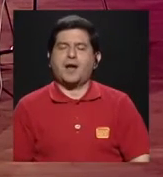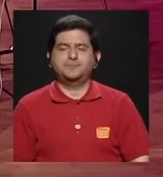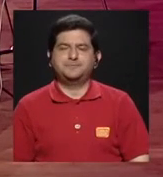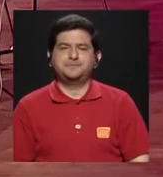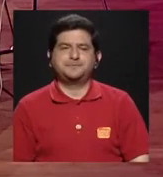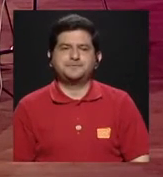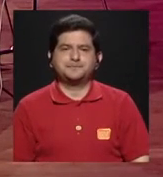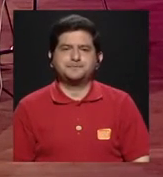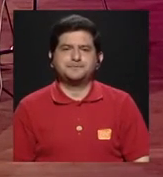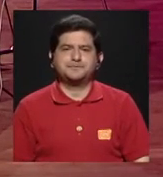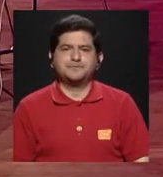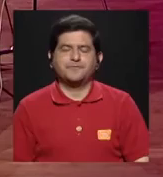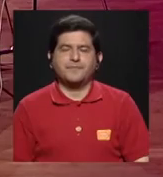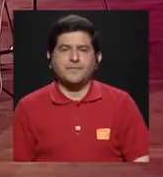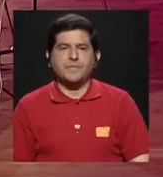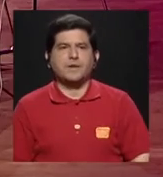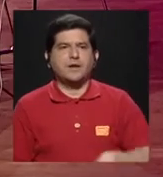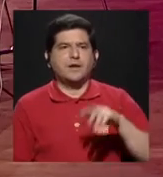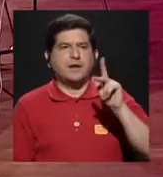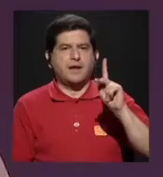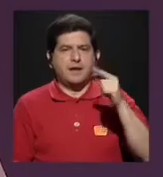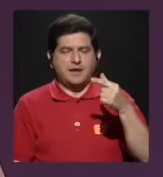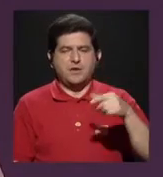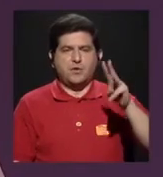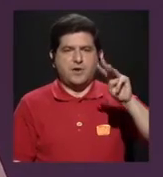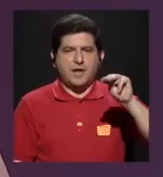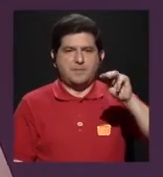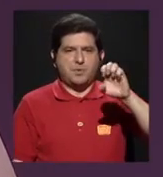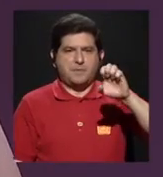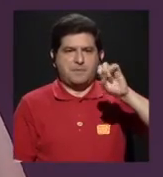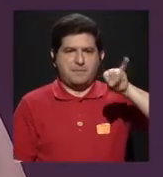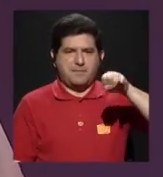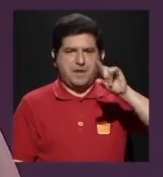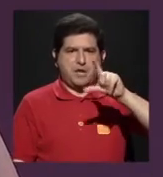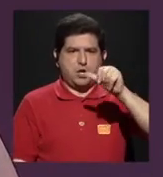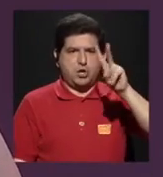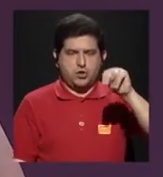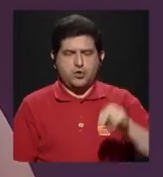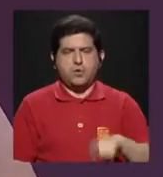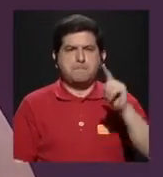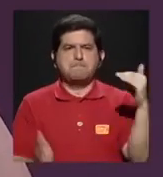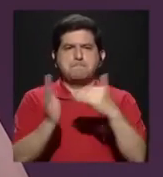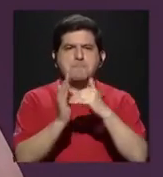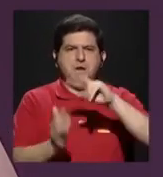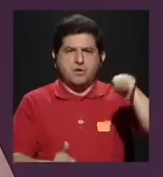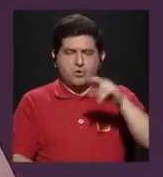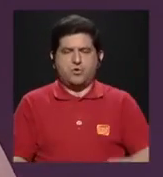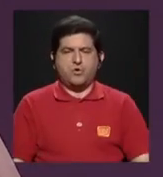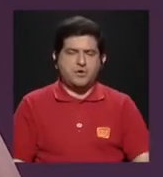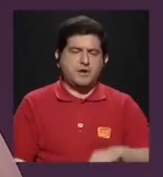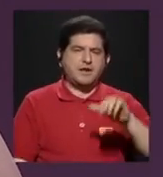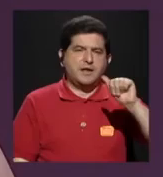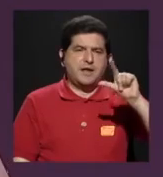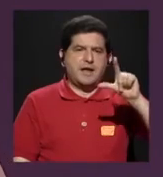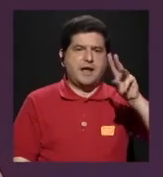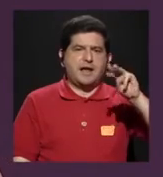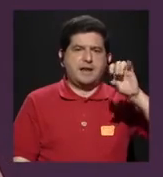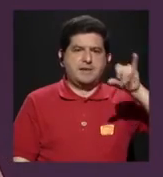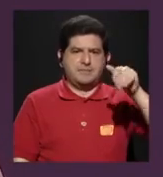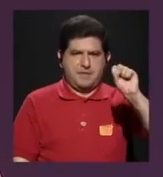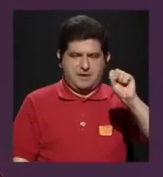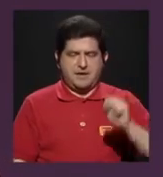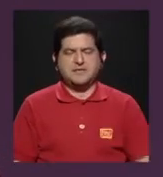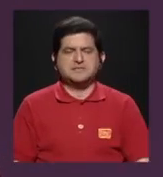Cada una. El kilo de mejillón a 1.000 colones, ¿verdad? Y las almejas y las choras, 500, 600